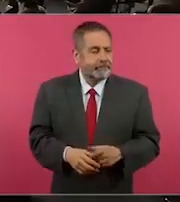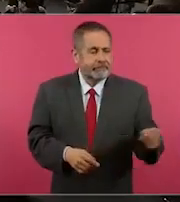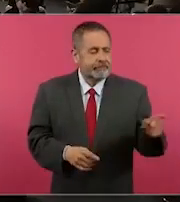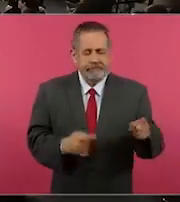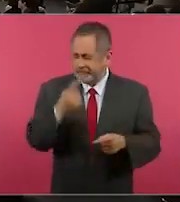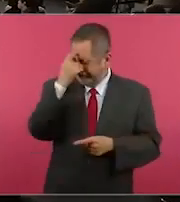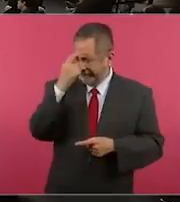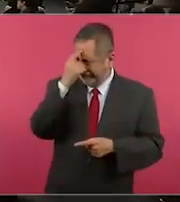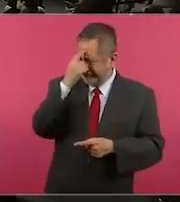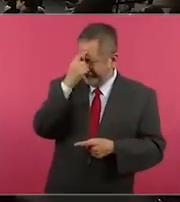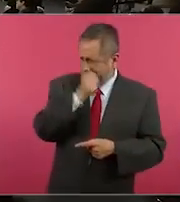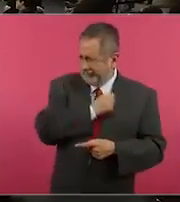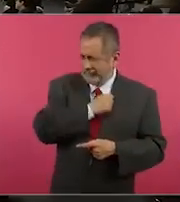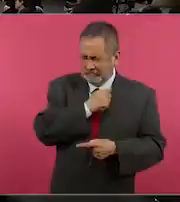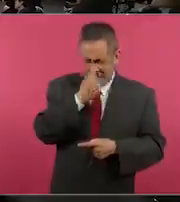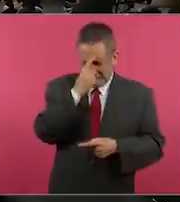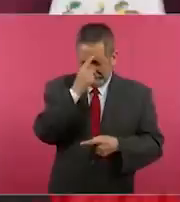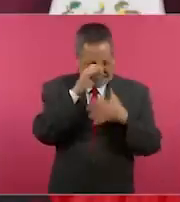fanatismo conservador